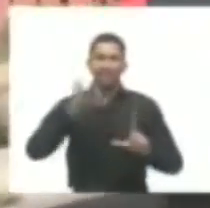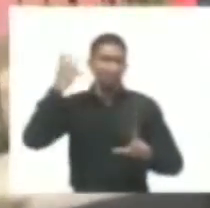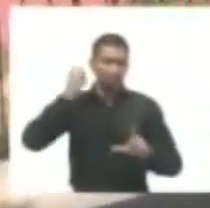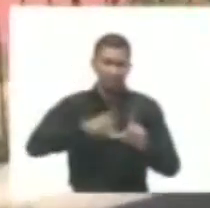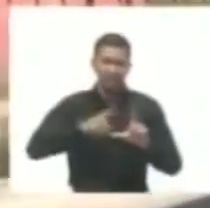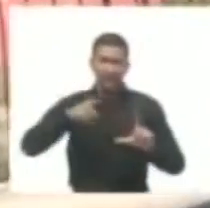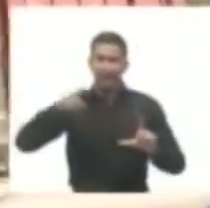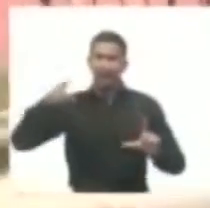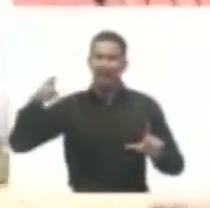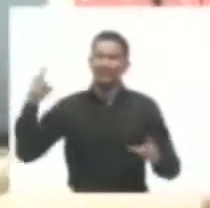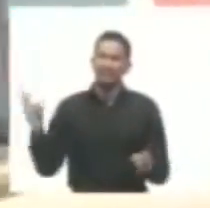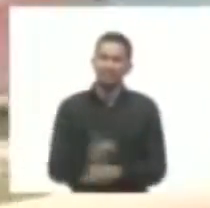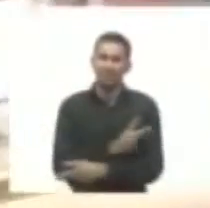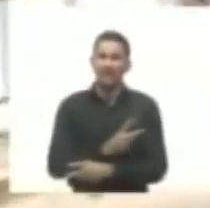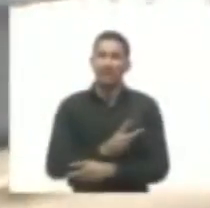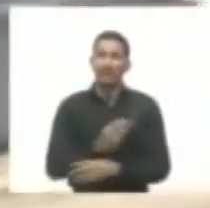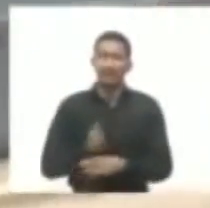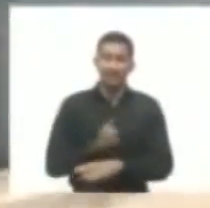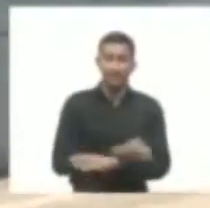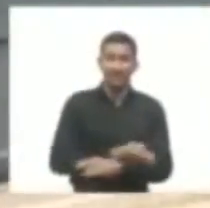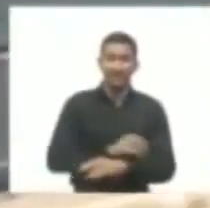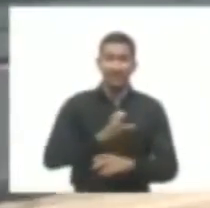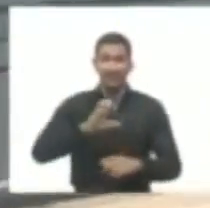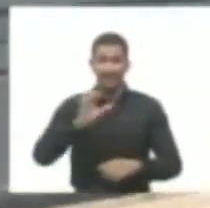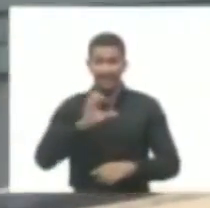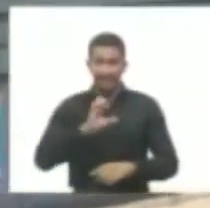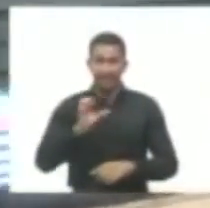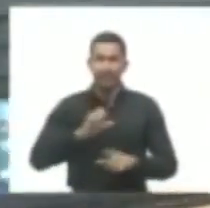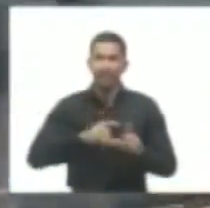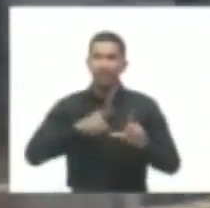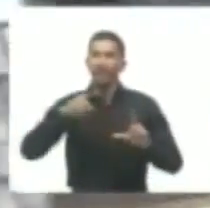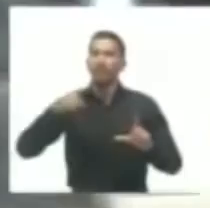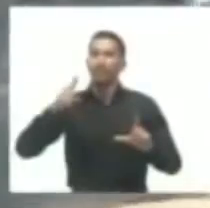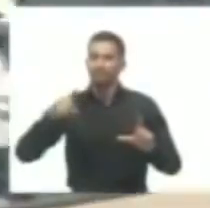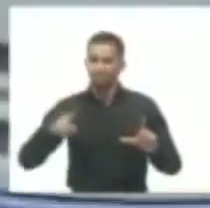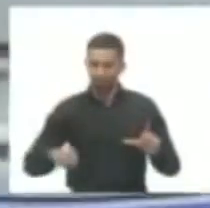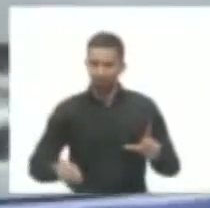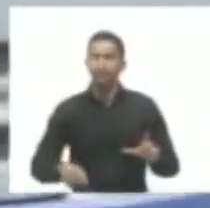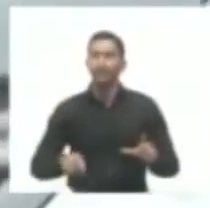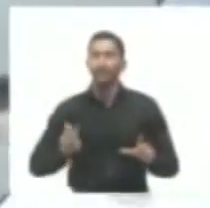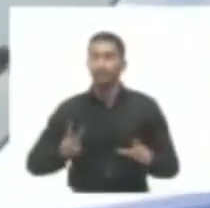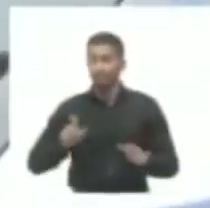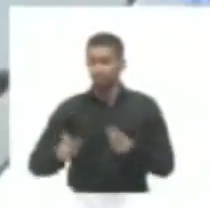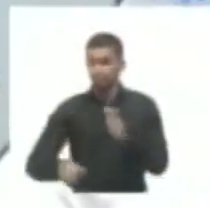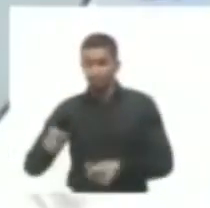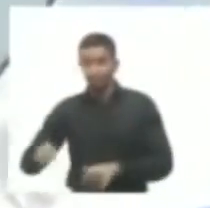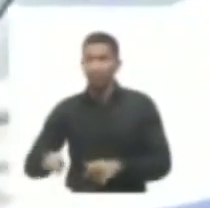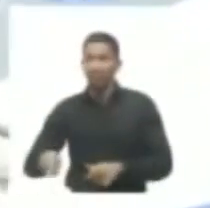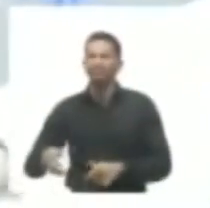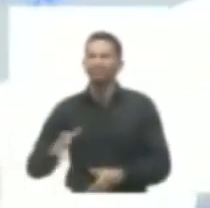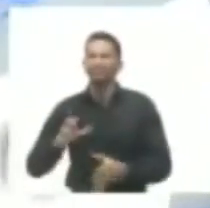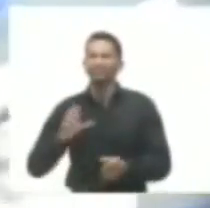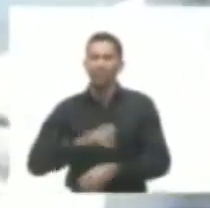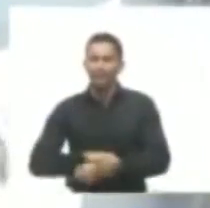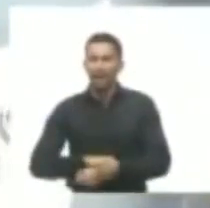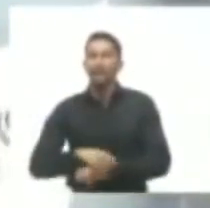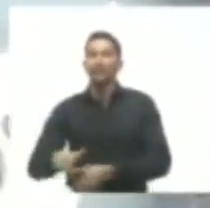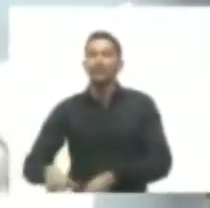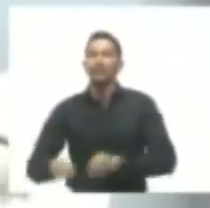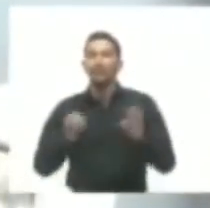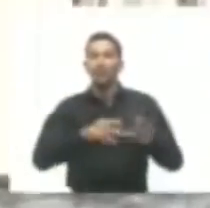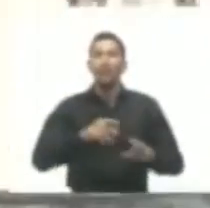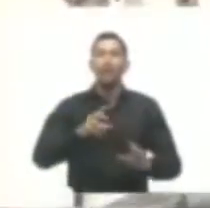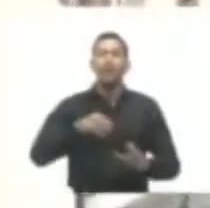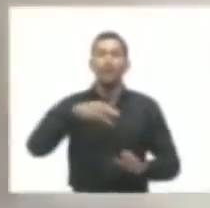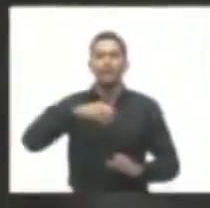pasado mes de enero a la ciudad de Barranquilla y su área metropolitana. Esto tras confirmar que varios de estos internos, recluidos en las cárceles Modelo y